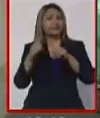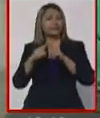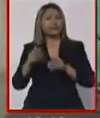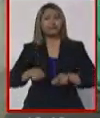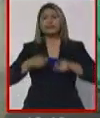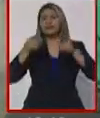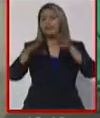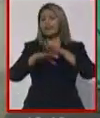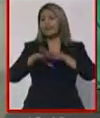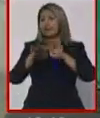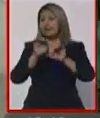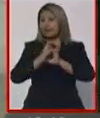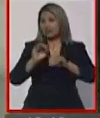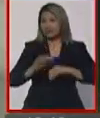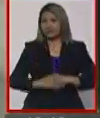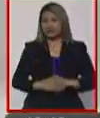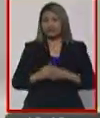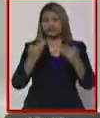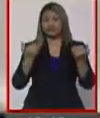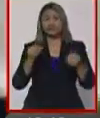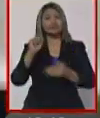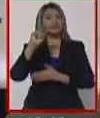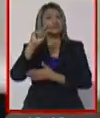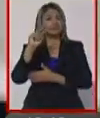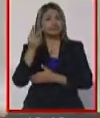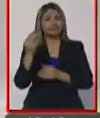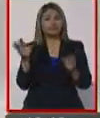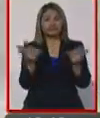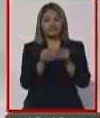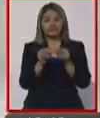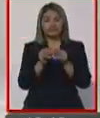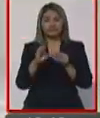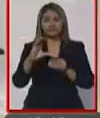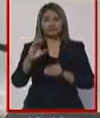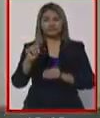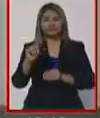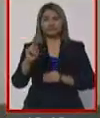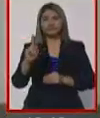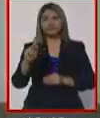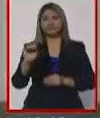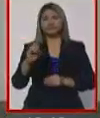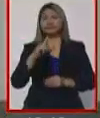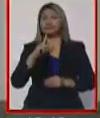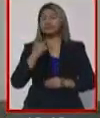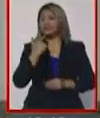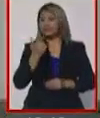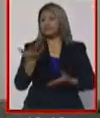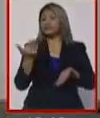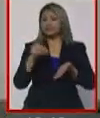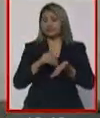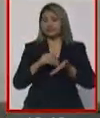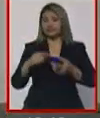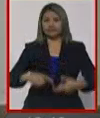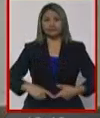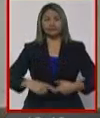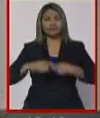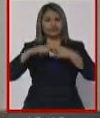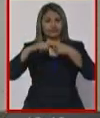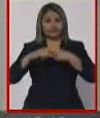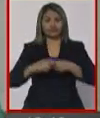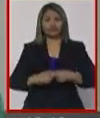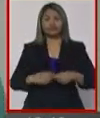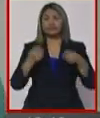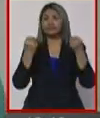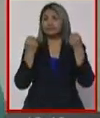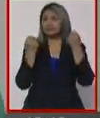denuncias infundadas, y justamente hoy era la segunda audiencia cautelar que se y nuevamente se ha suspendido, ¿no? Nos